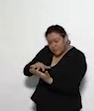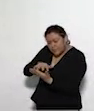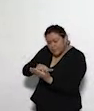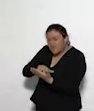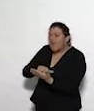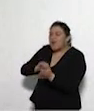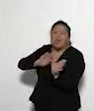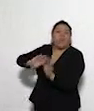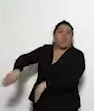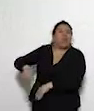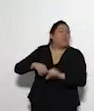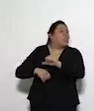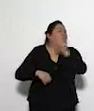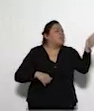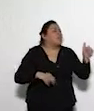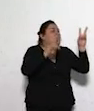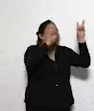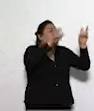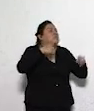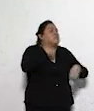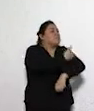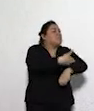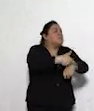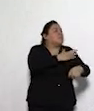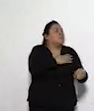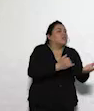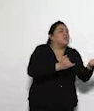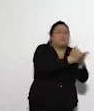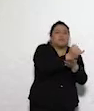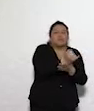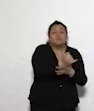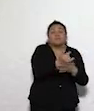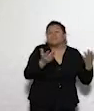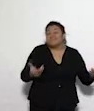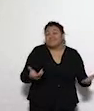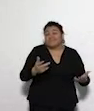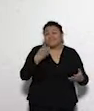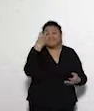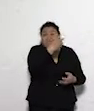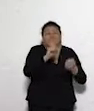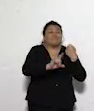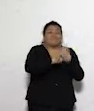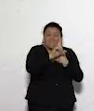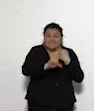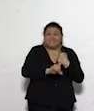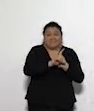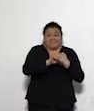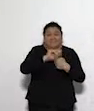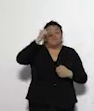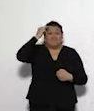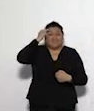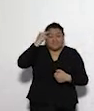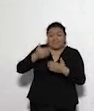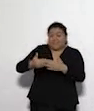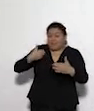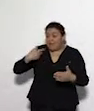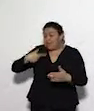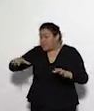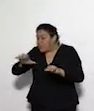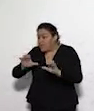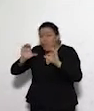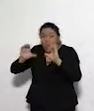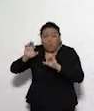rutas distintas a las sugeridas en ese texto. Las estrategias de seguridad no se centraron en la prevención del delito,